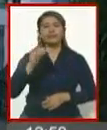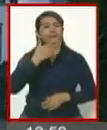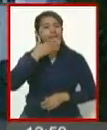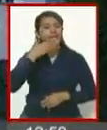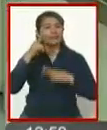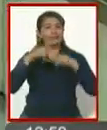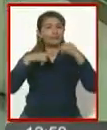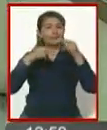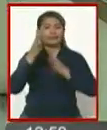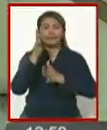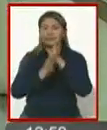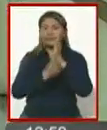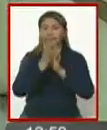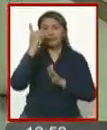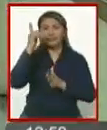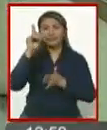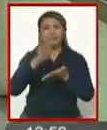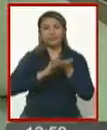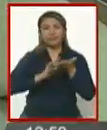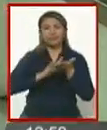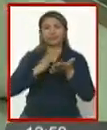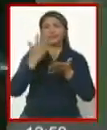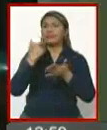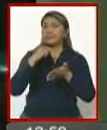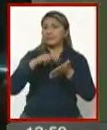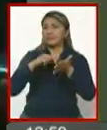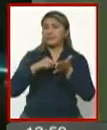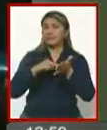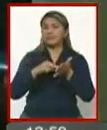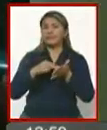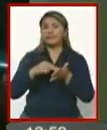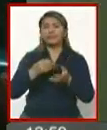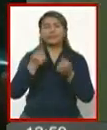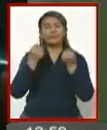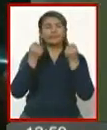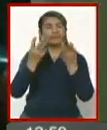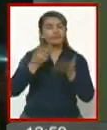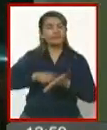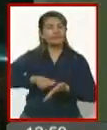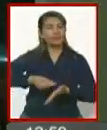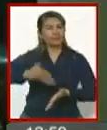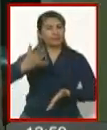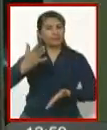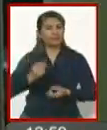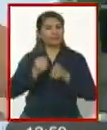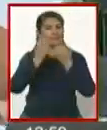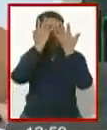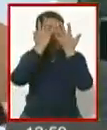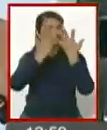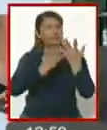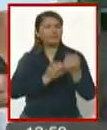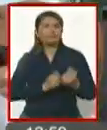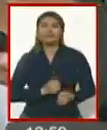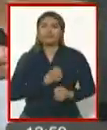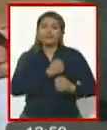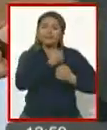de tratamientos gratuitos para la enfermedad, ya que está catalogada como la más cara. Siento mucho dolor y tristeza,